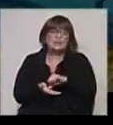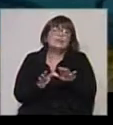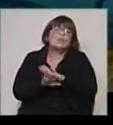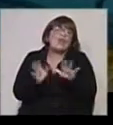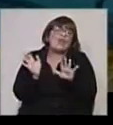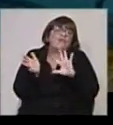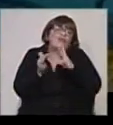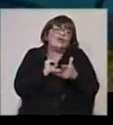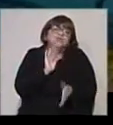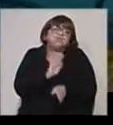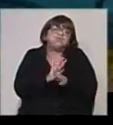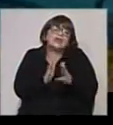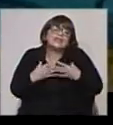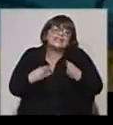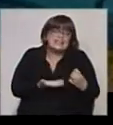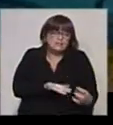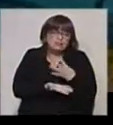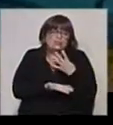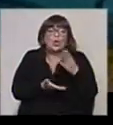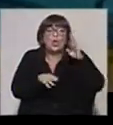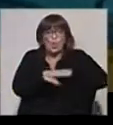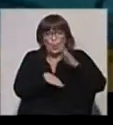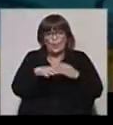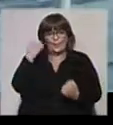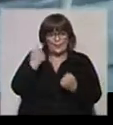expulsados por el problema económico.